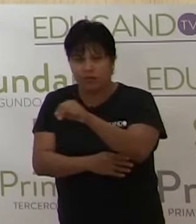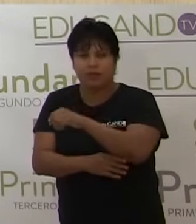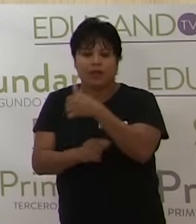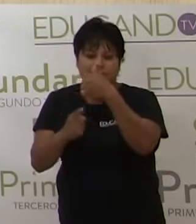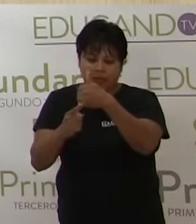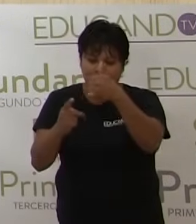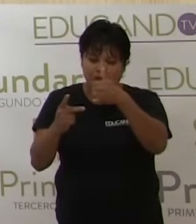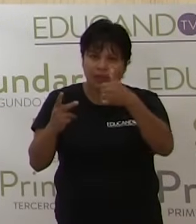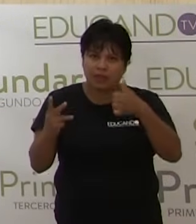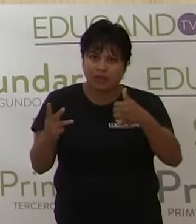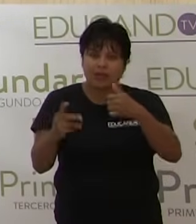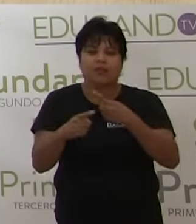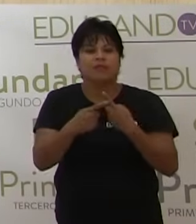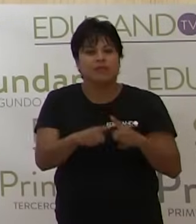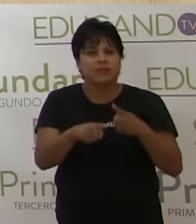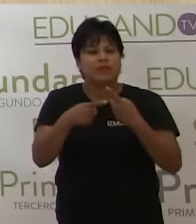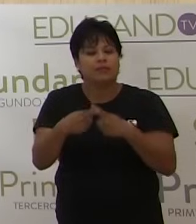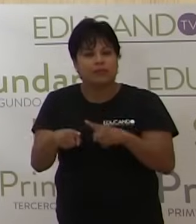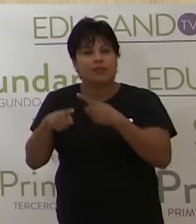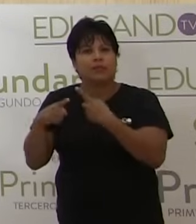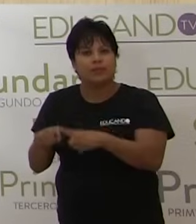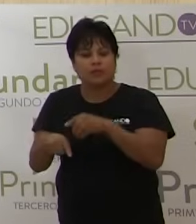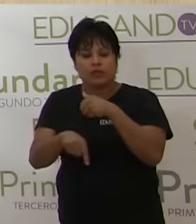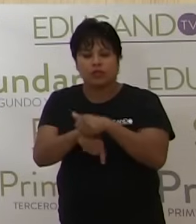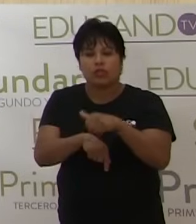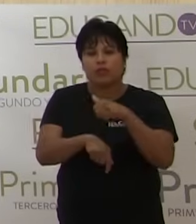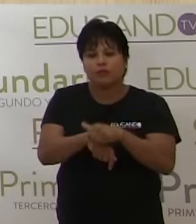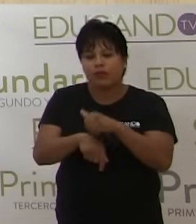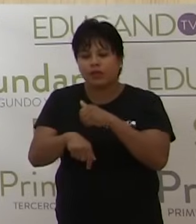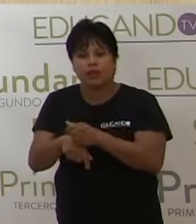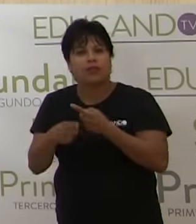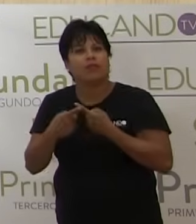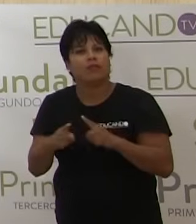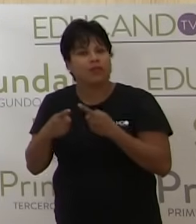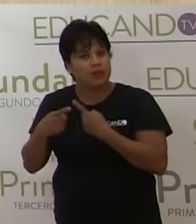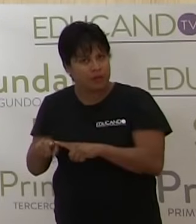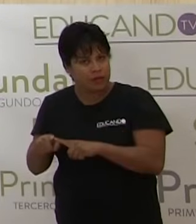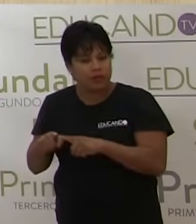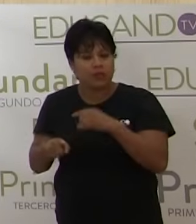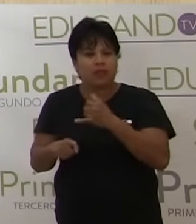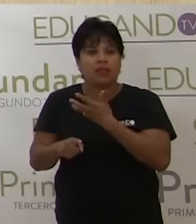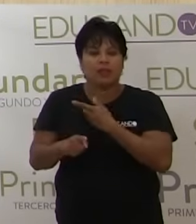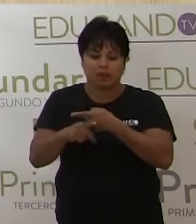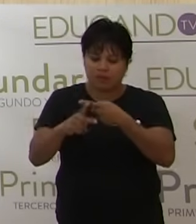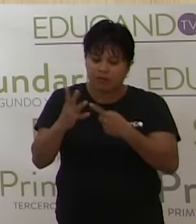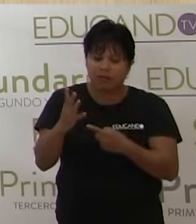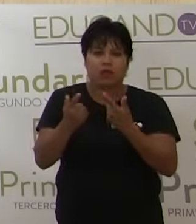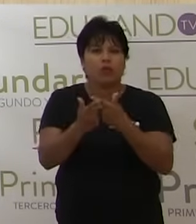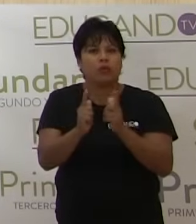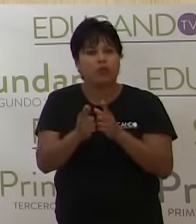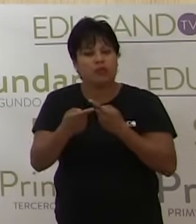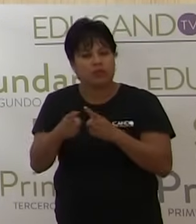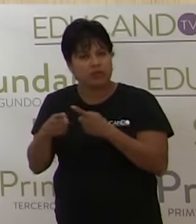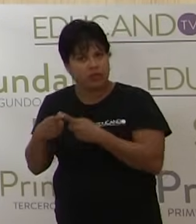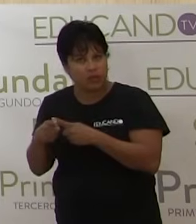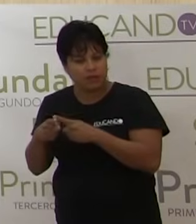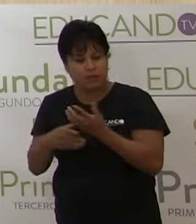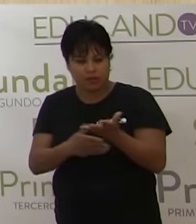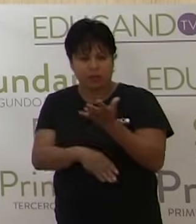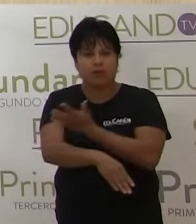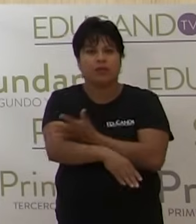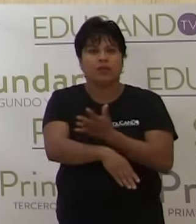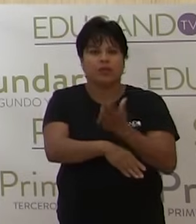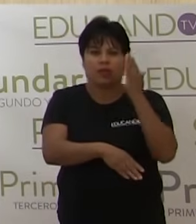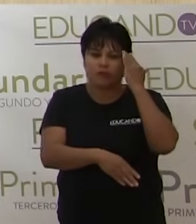cada uno representa una numeración diferente y de elementos distintos Acompáñame ahora a